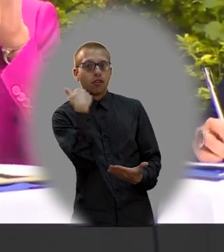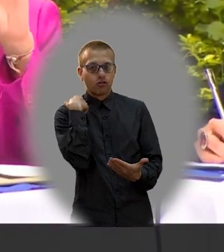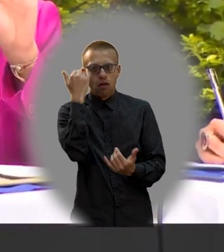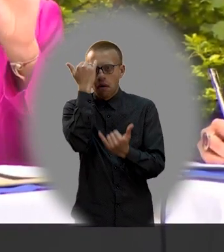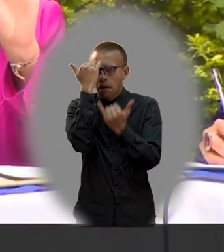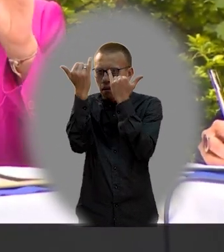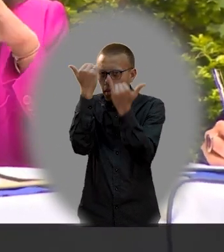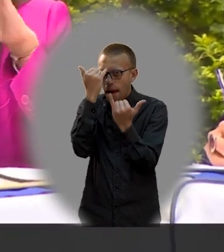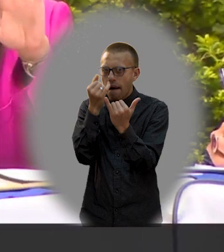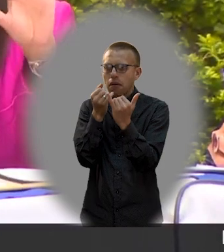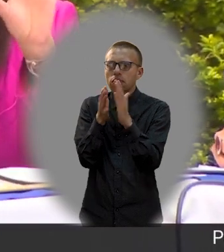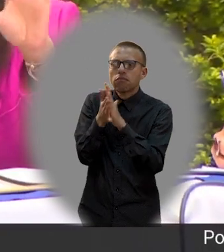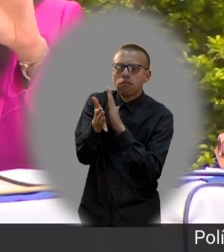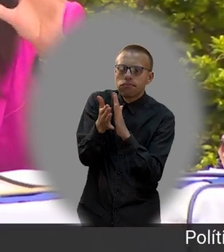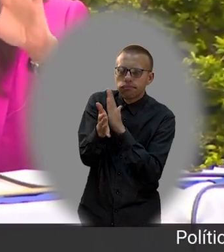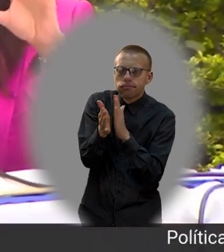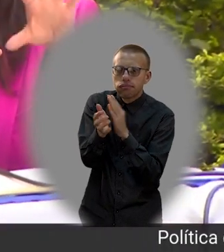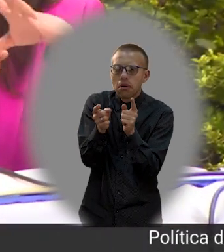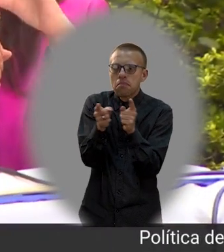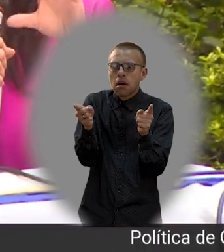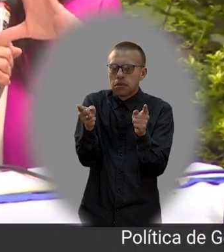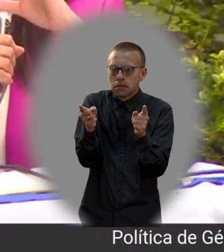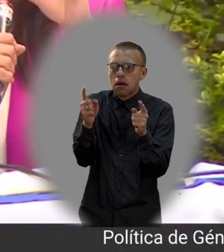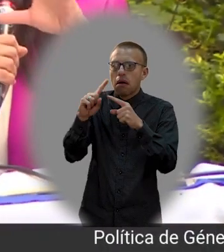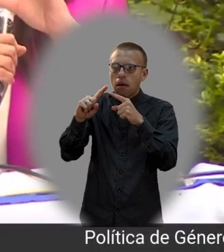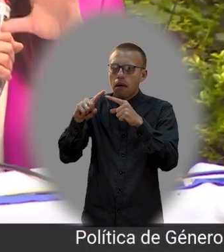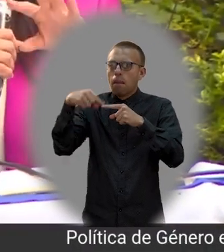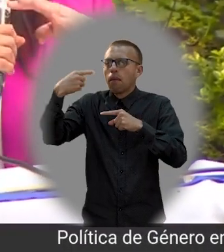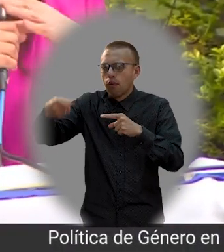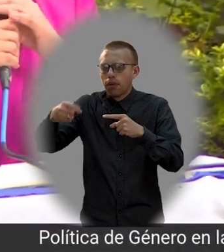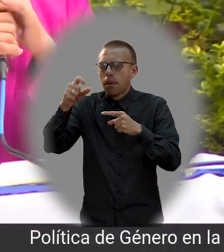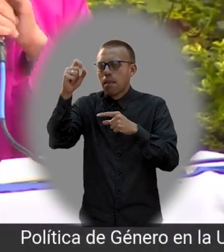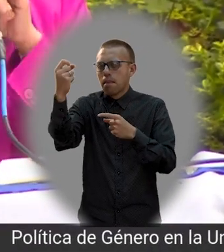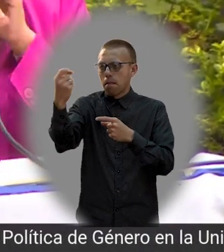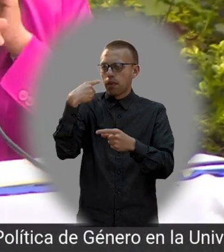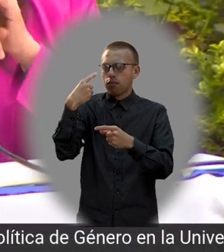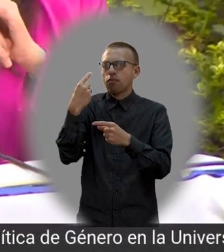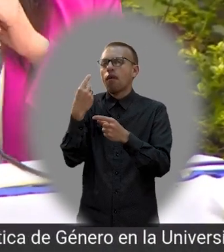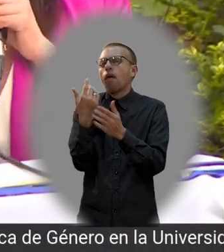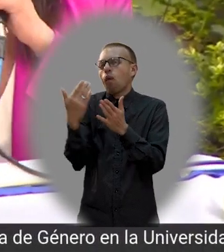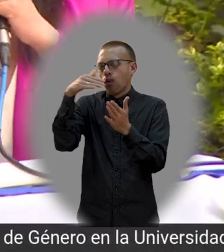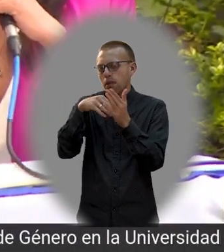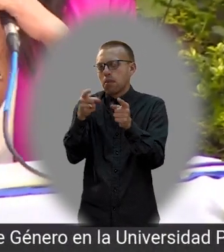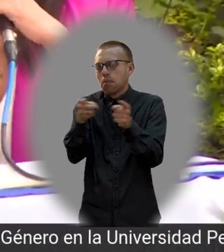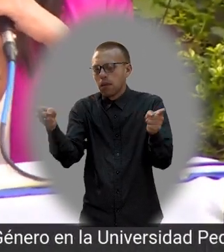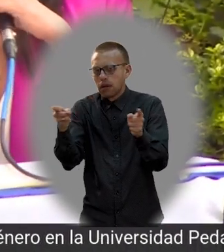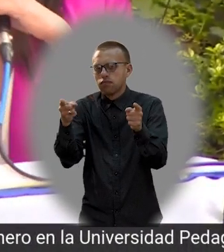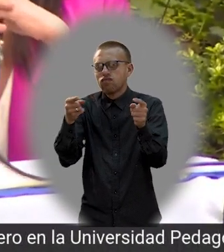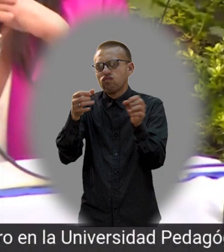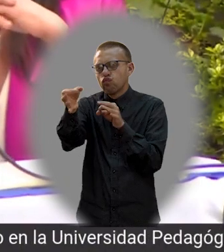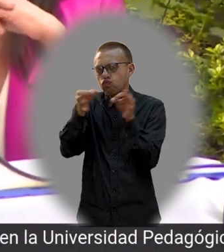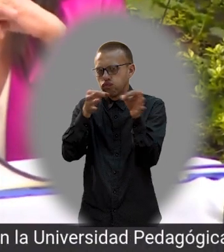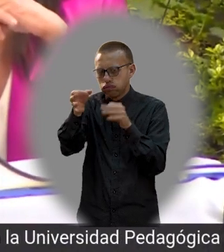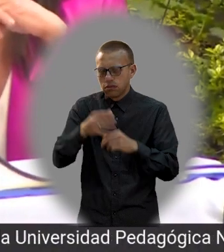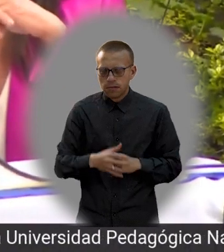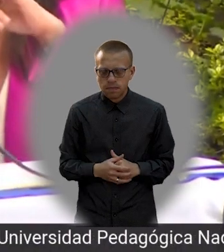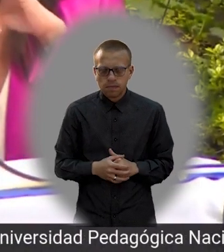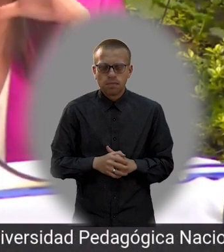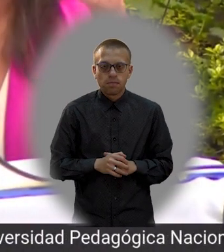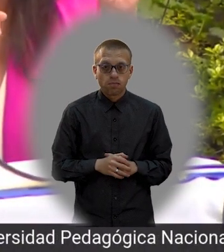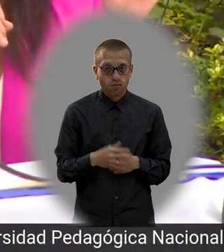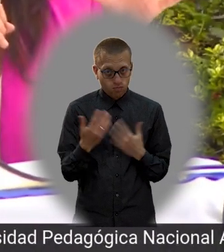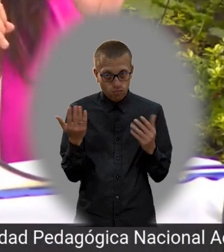lo largo de las otras preguntas que también son de doctorado podré volver a retomar. Y lo que quisiera empezar por contarles